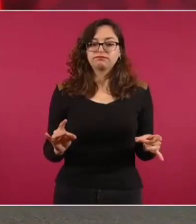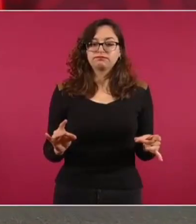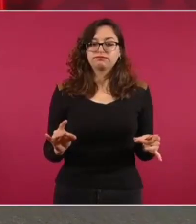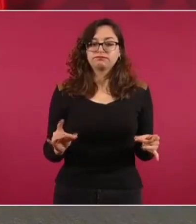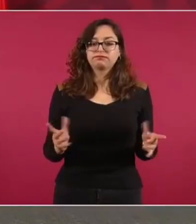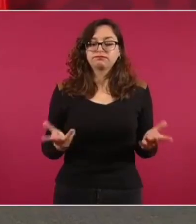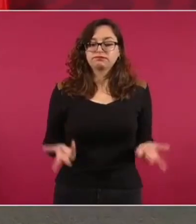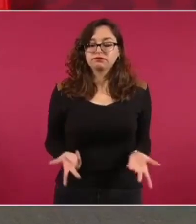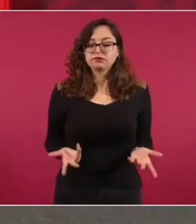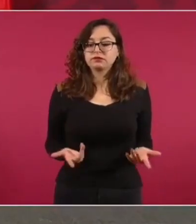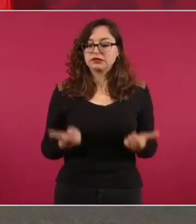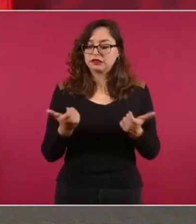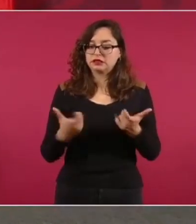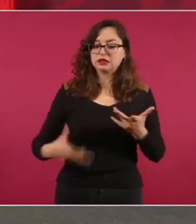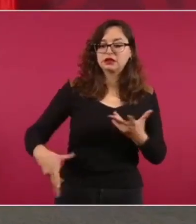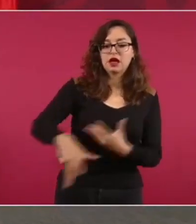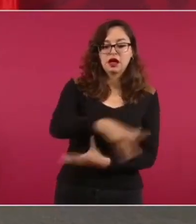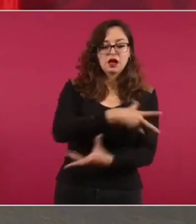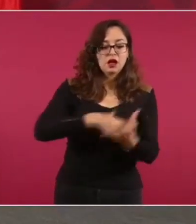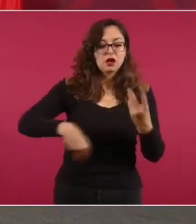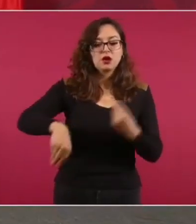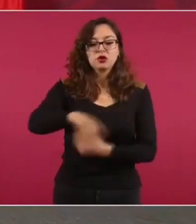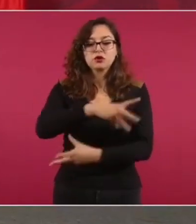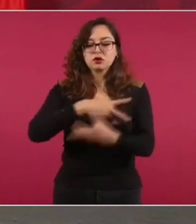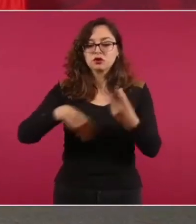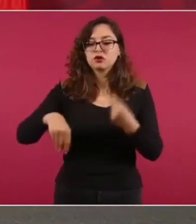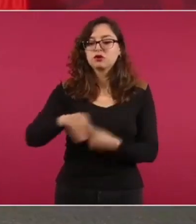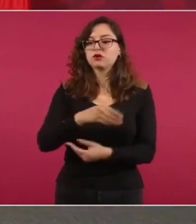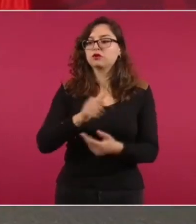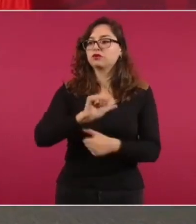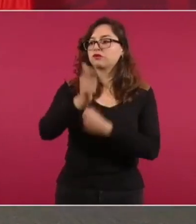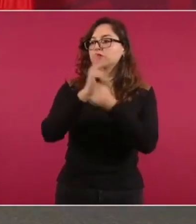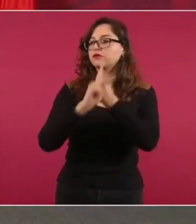de cooperación económica a países